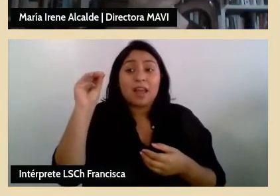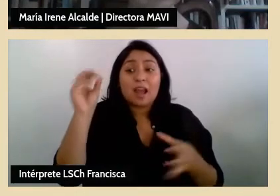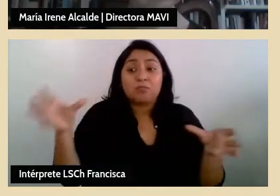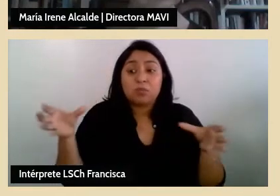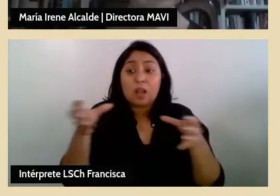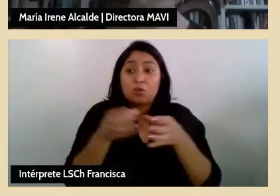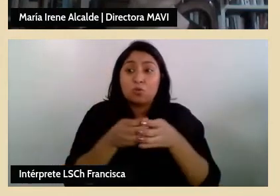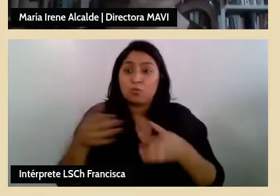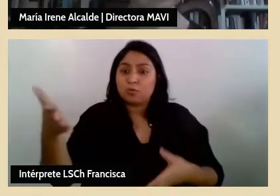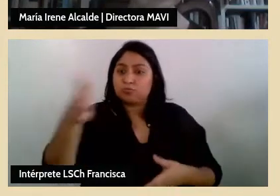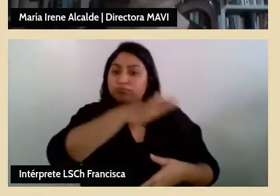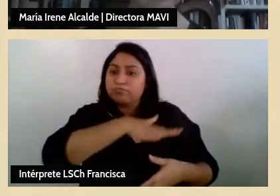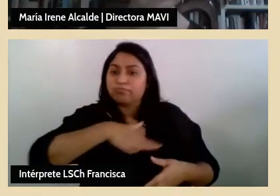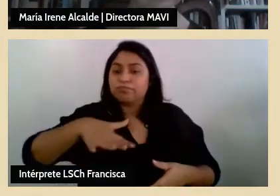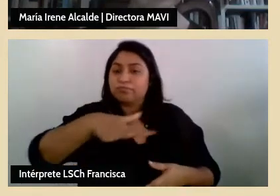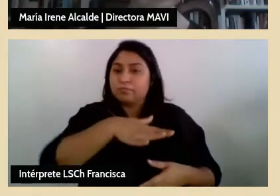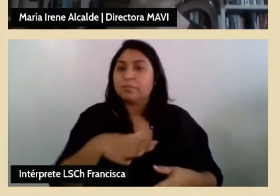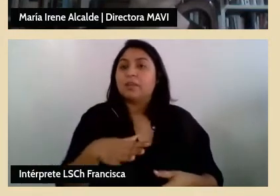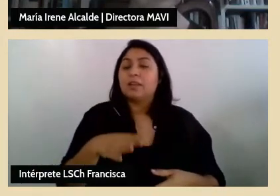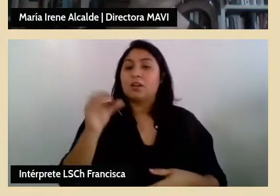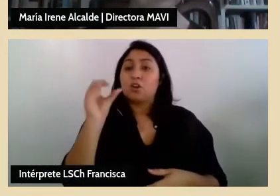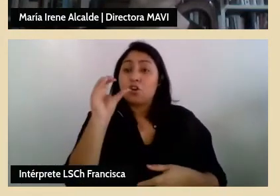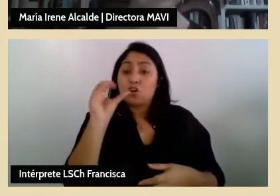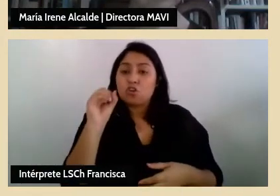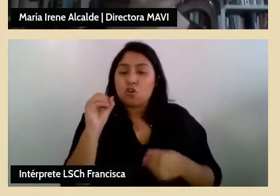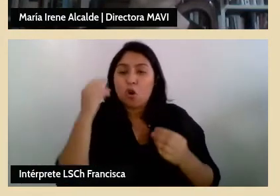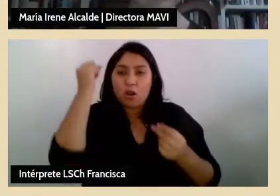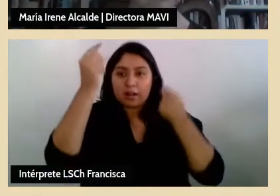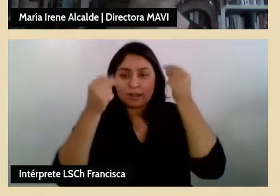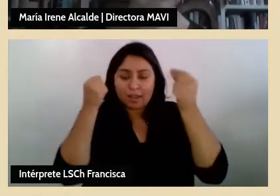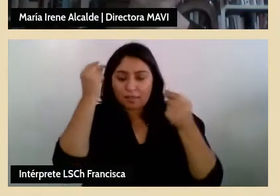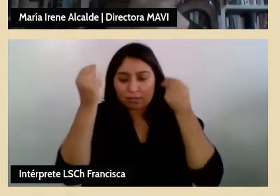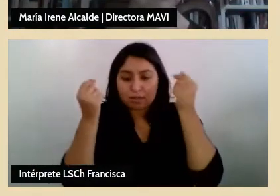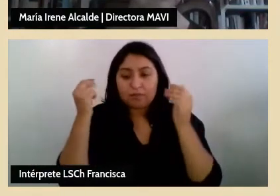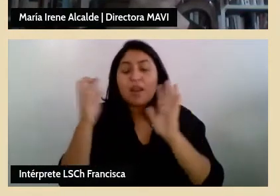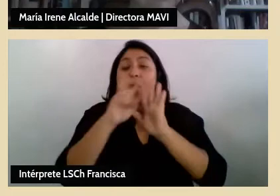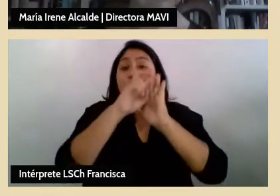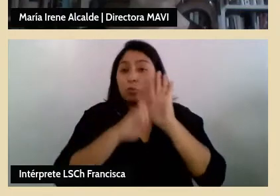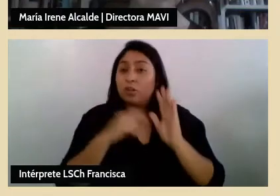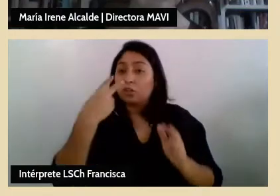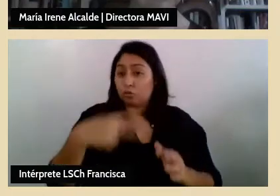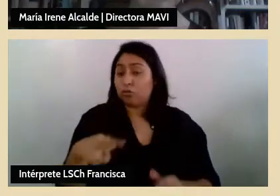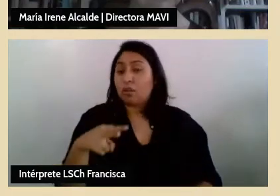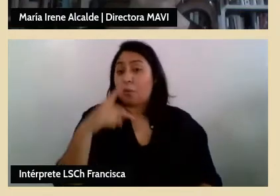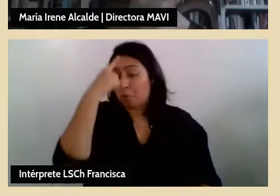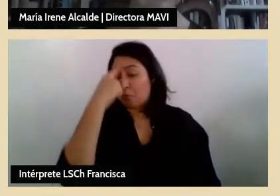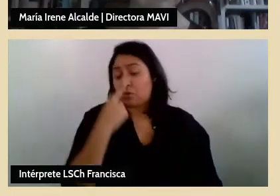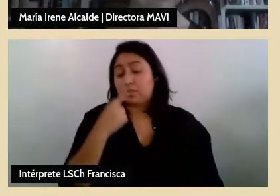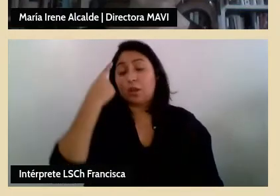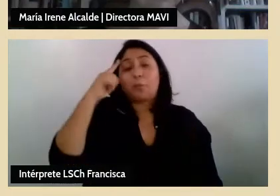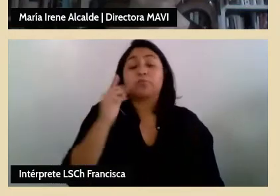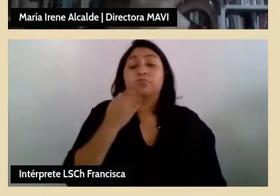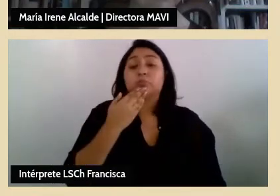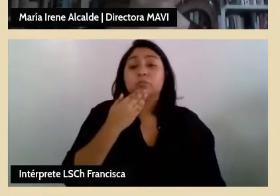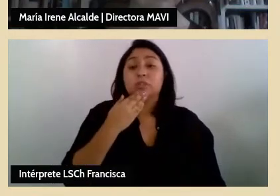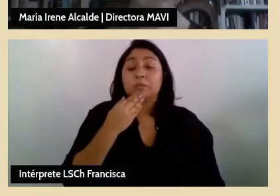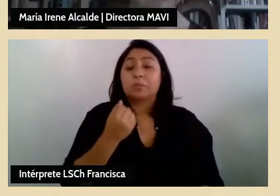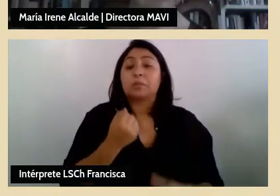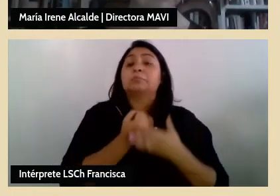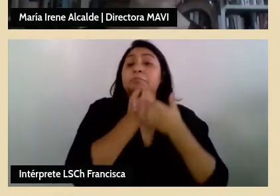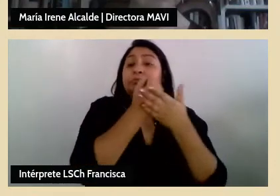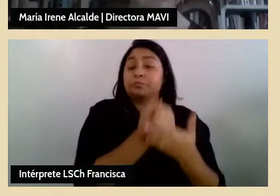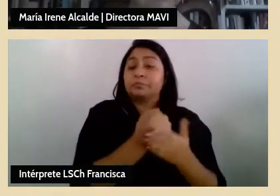que si bien es un proyecto del museo, también cuenta con la colaboración